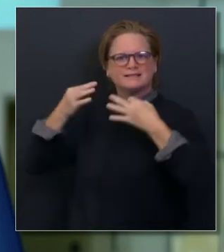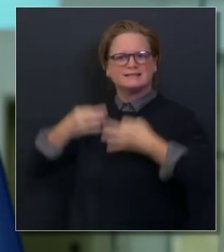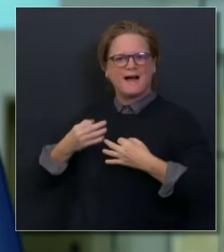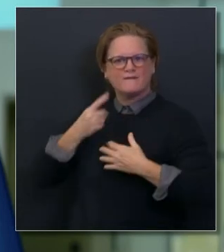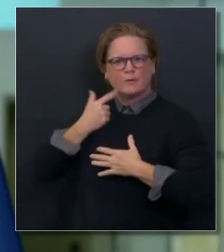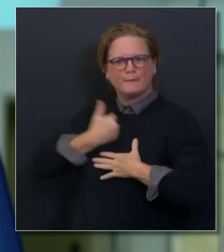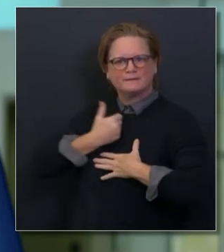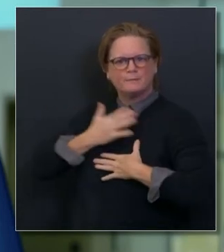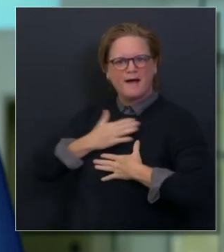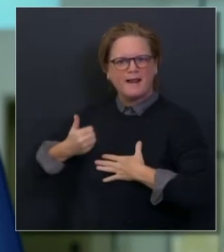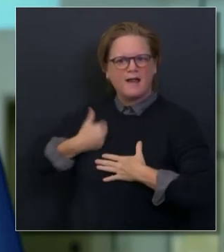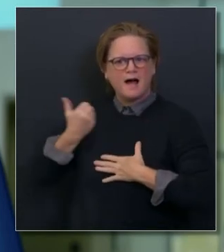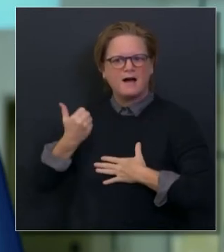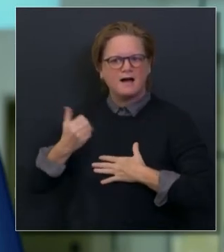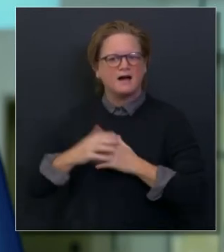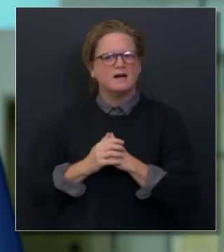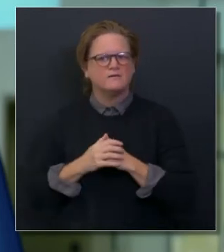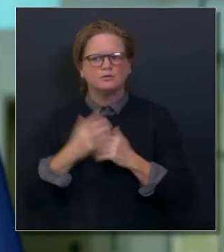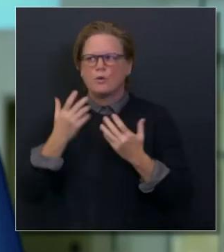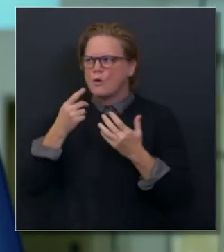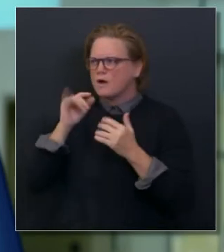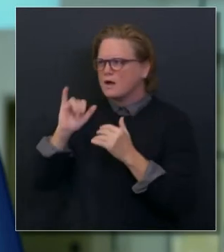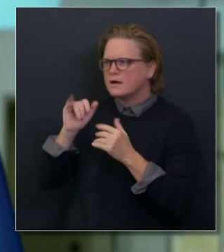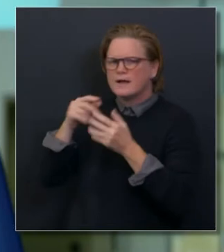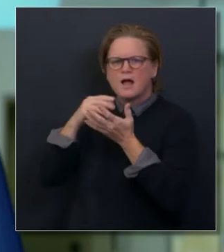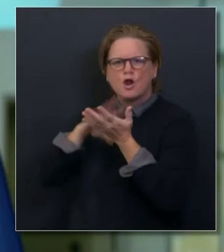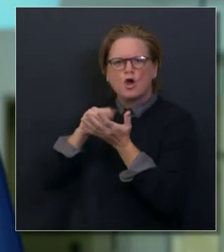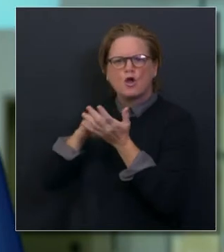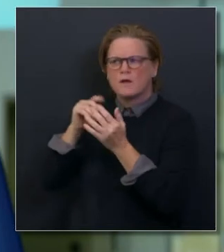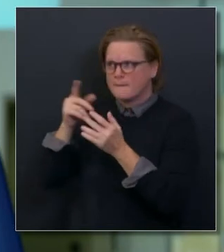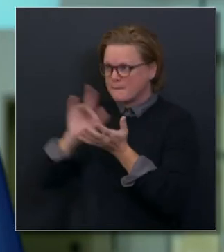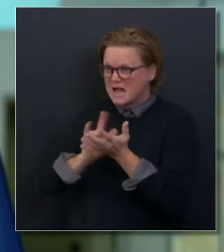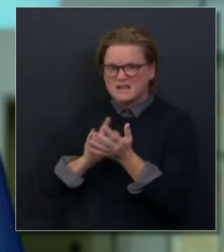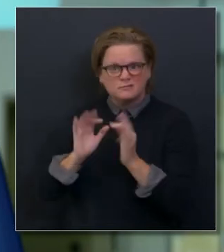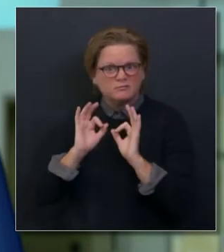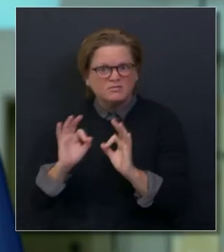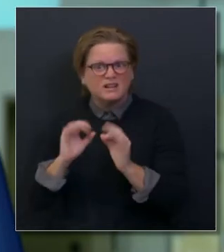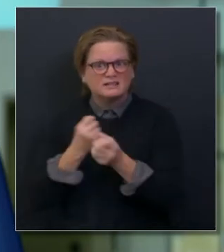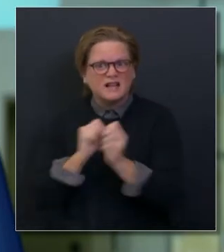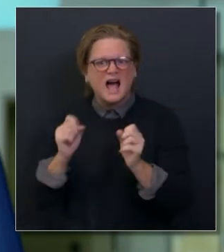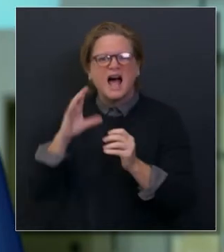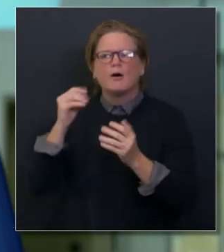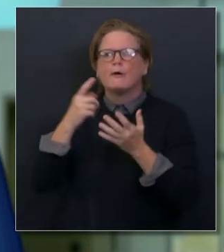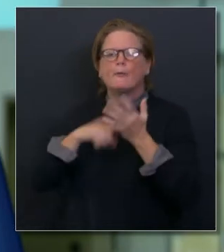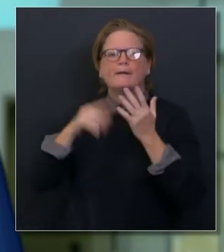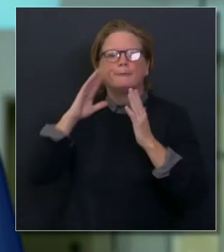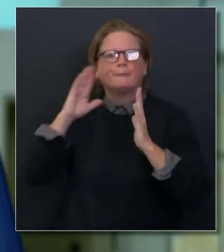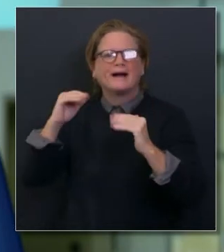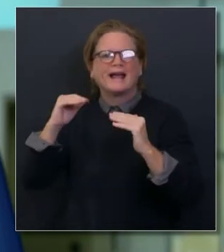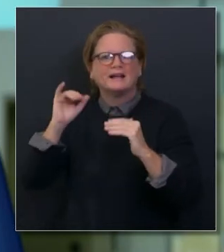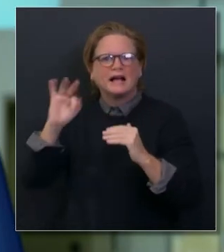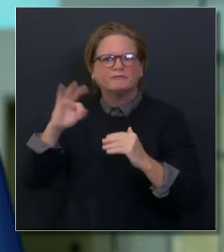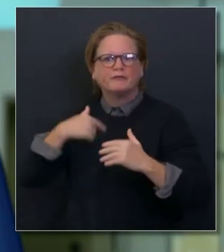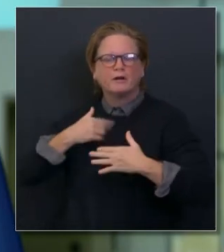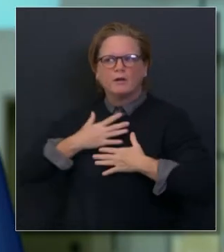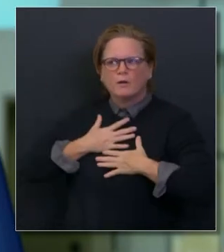tomando en cuenta exposición, riesgo y prioridad. Y con eso contestaré sus preguntas con mucho gusto.